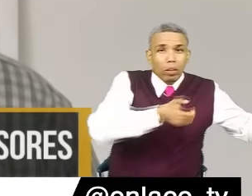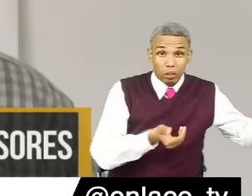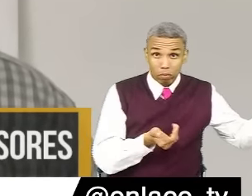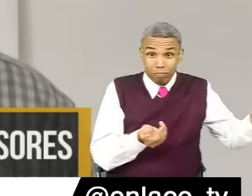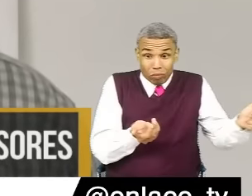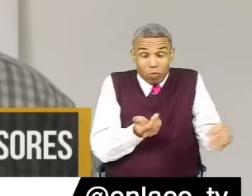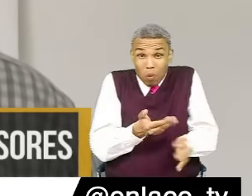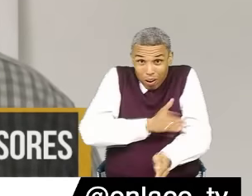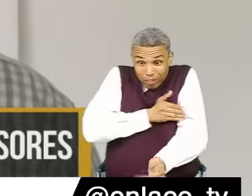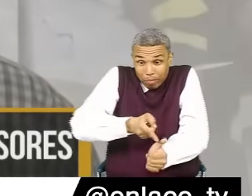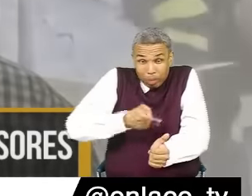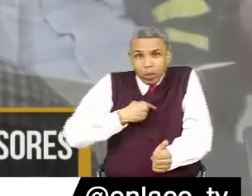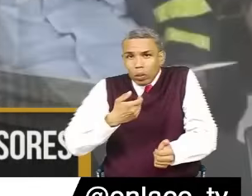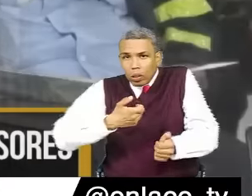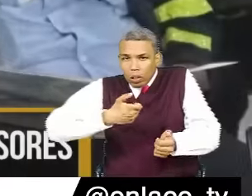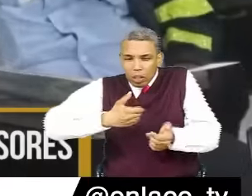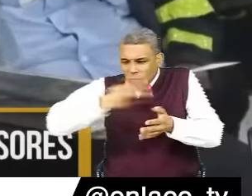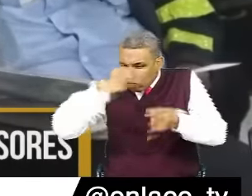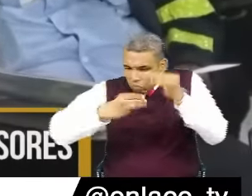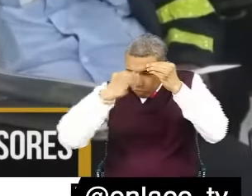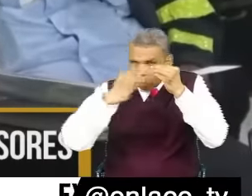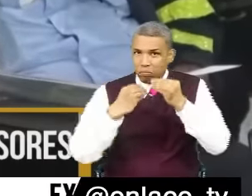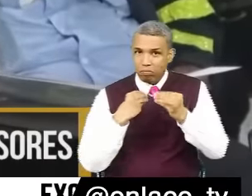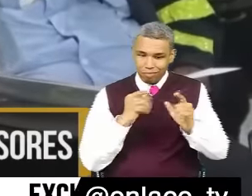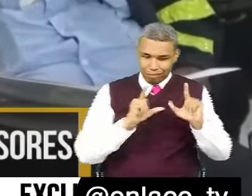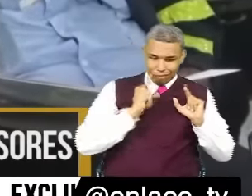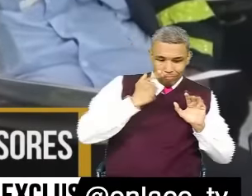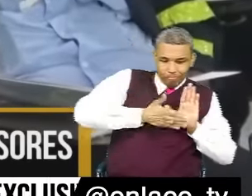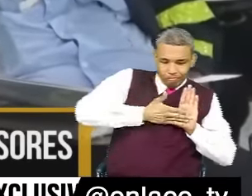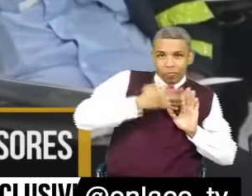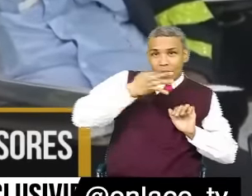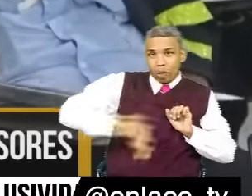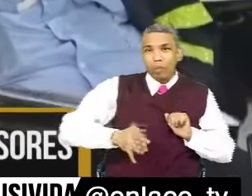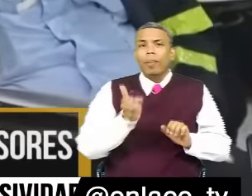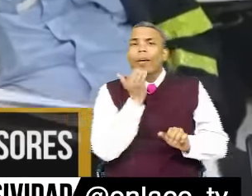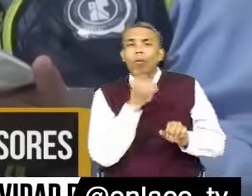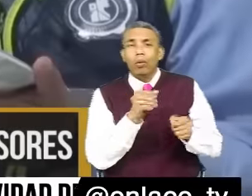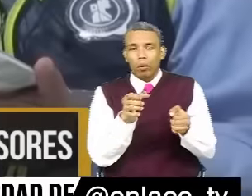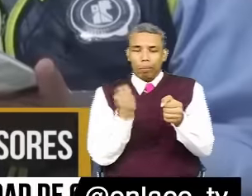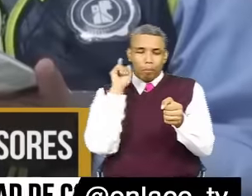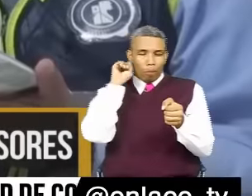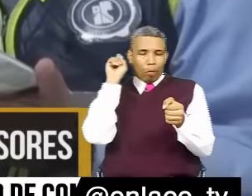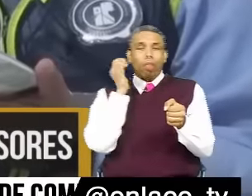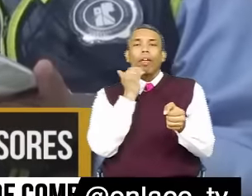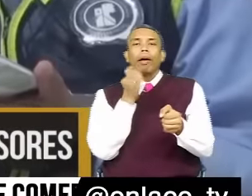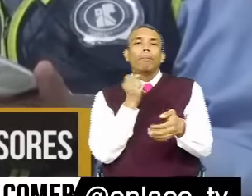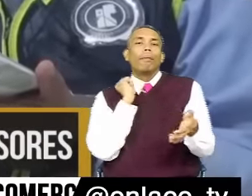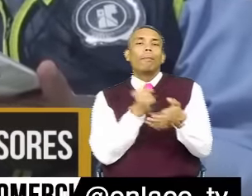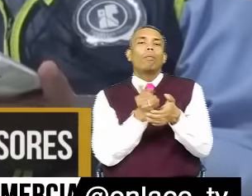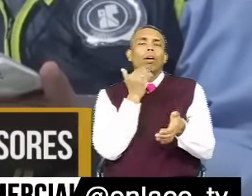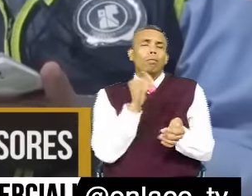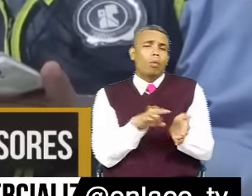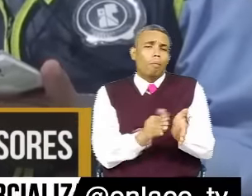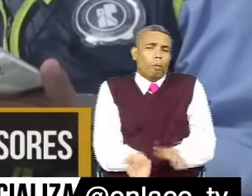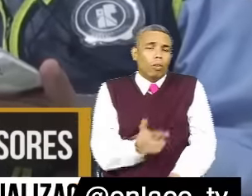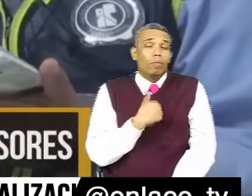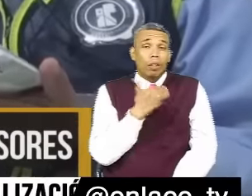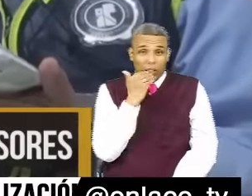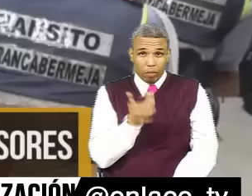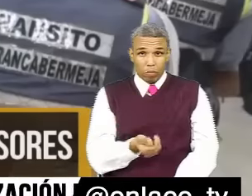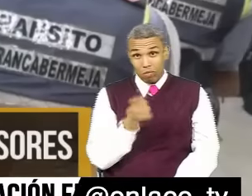proceso a un presunto infractor. La vida se puede perder en un momento y el bolsillo puede quebrar. Ahora los conductores deben pensar